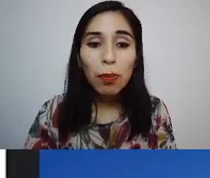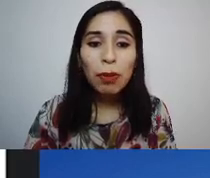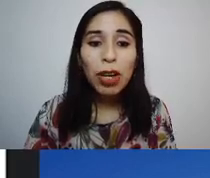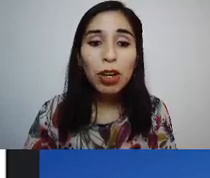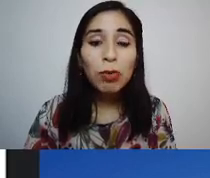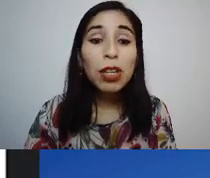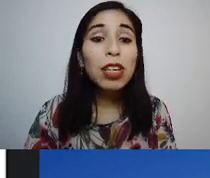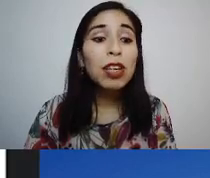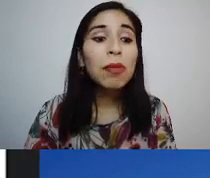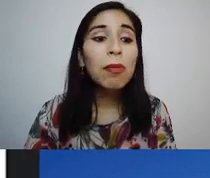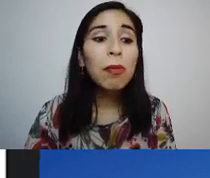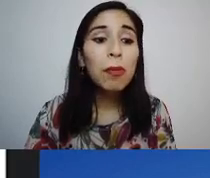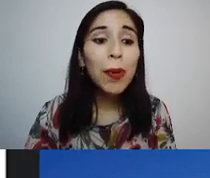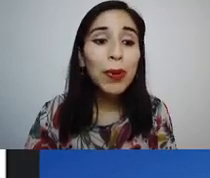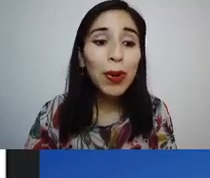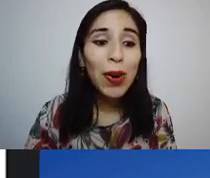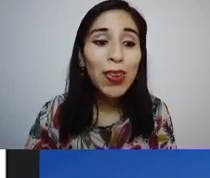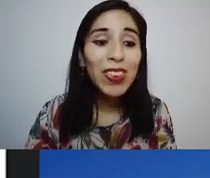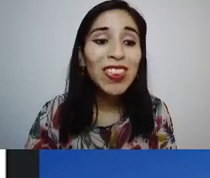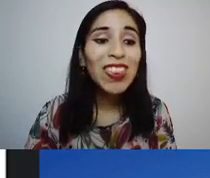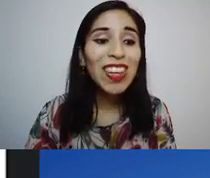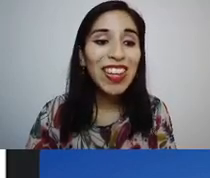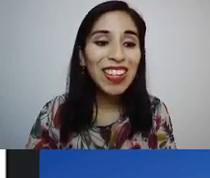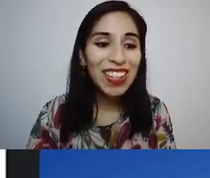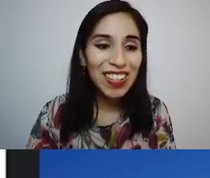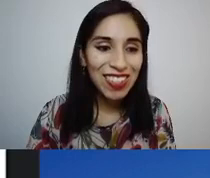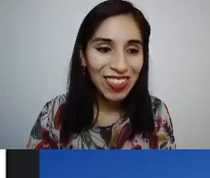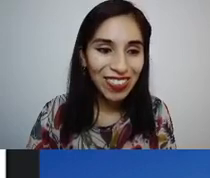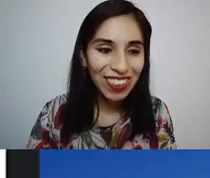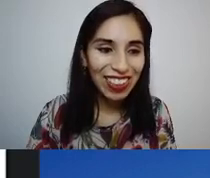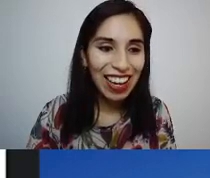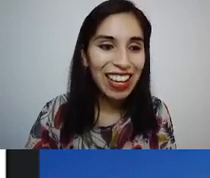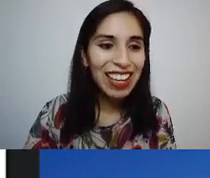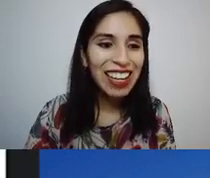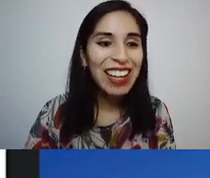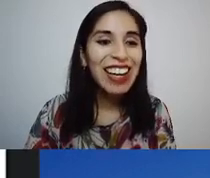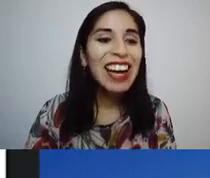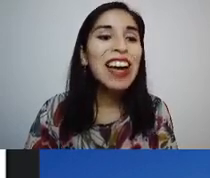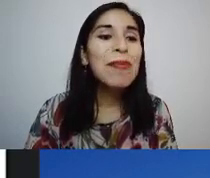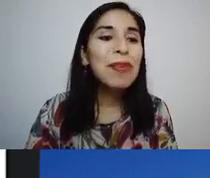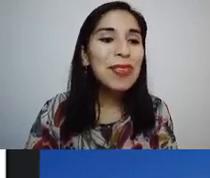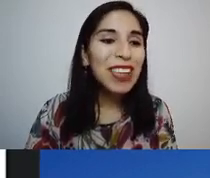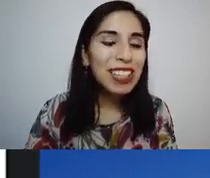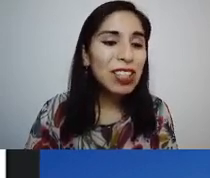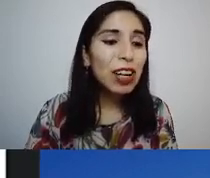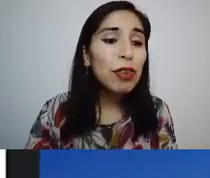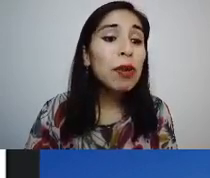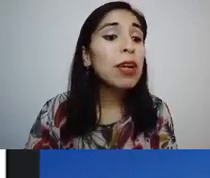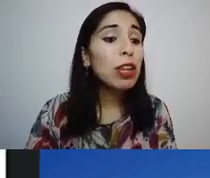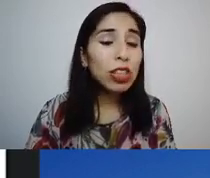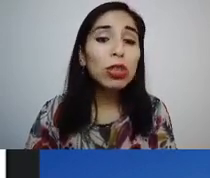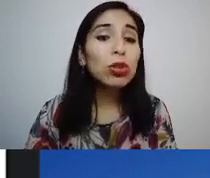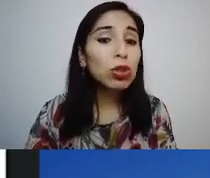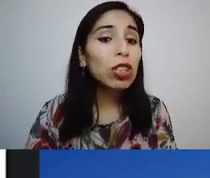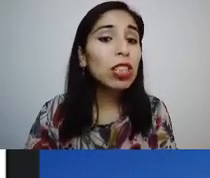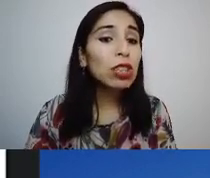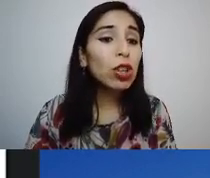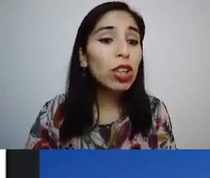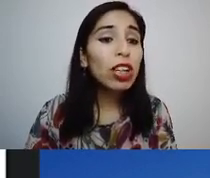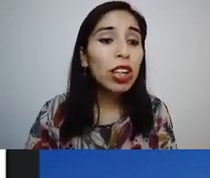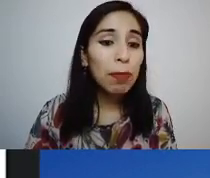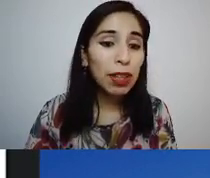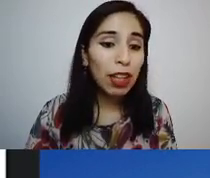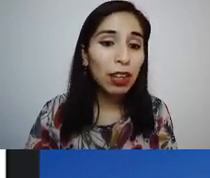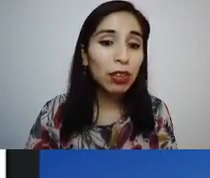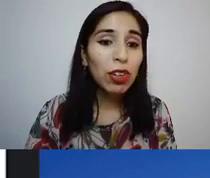ubicó primero mi botón de inicio verdad muy bien señora filomena oh sí justo ahorita